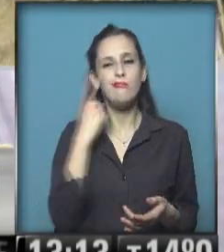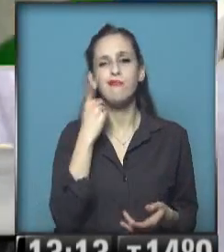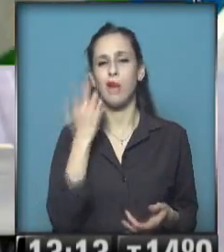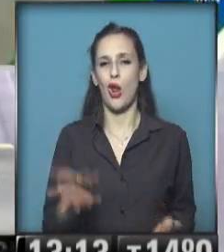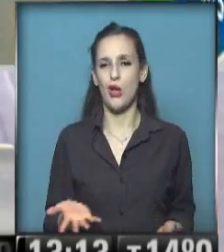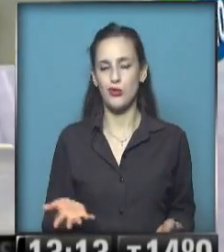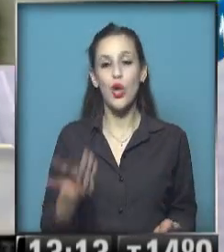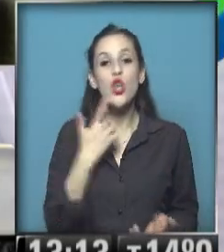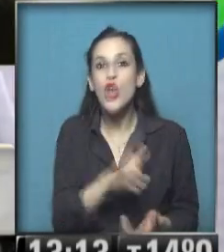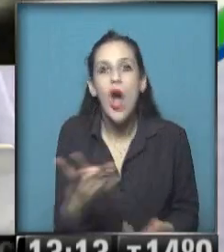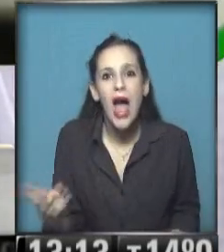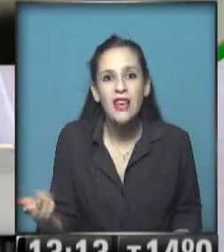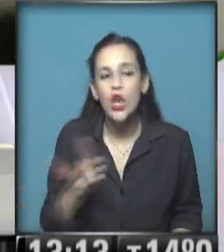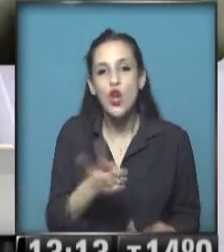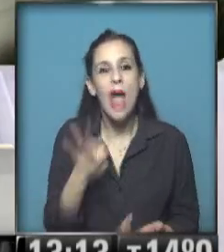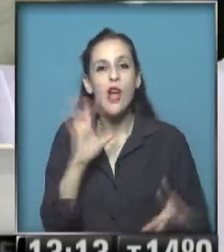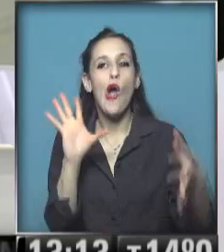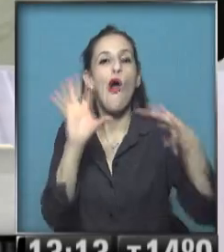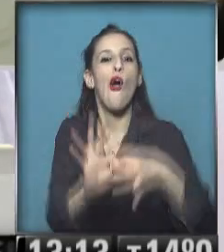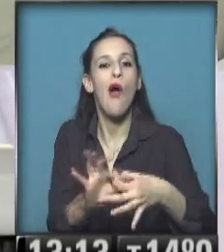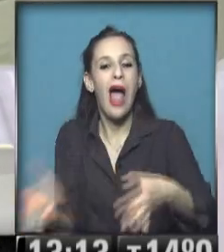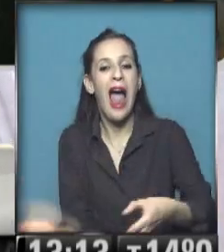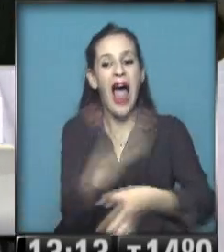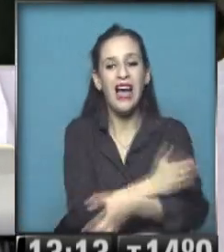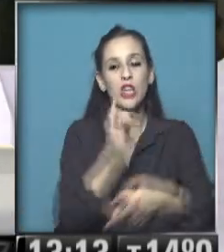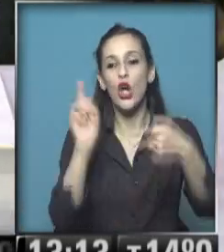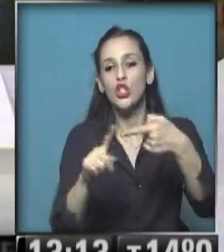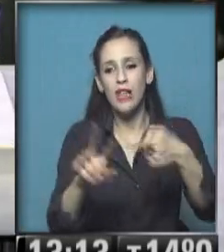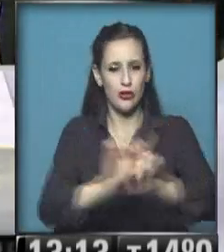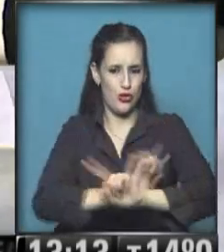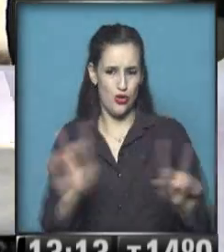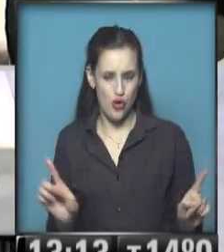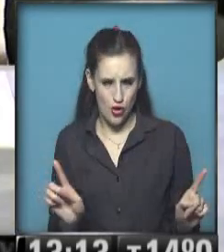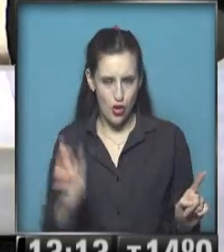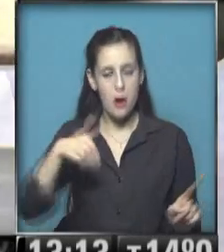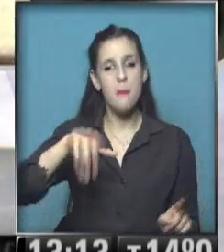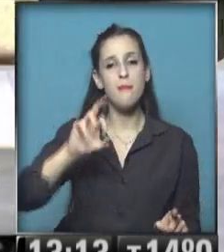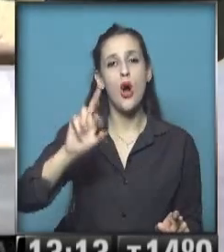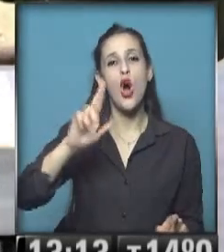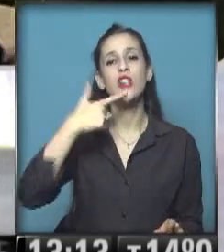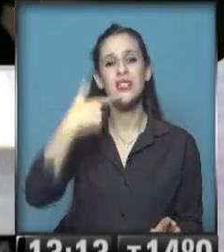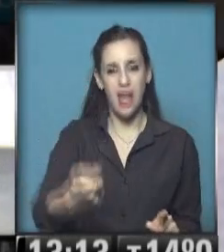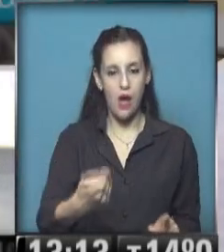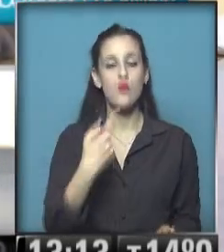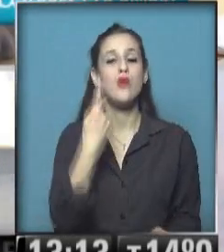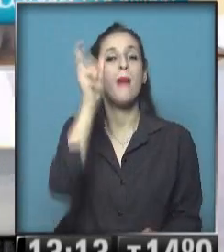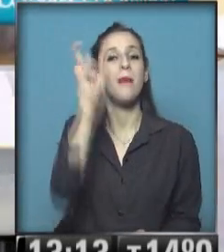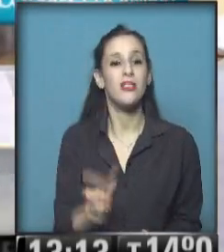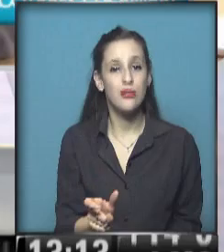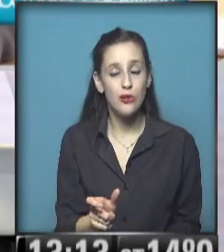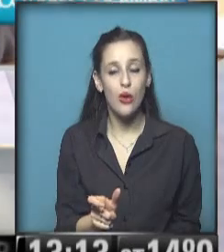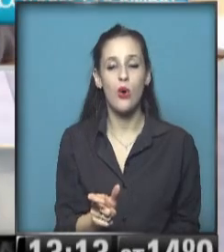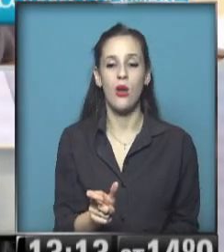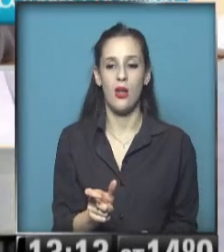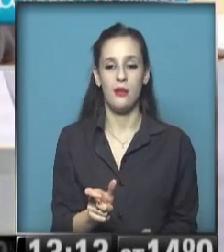porque no hay una vinculación de tal Morsa. Morsa era una persona que dice, Solange Bellone,